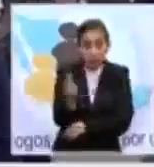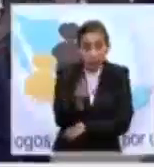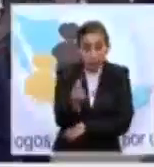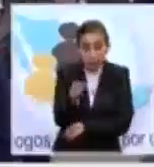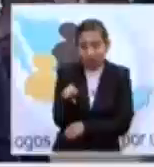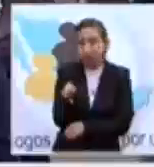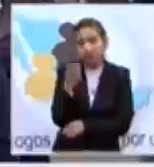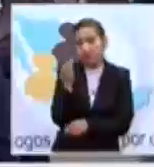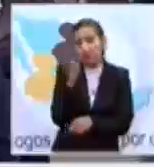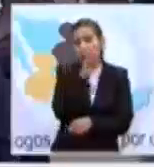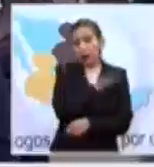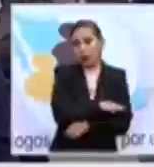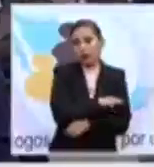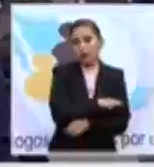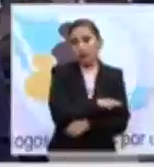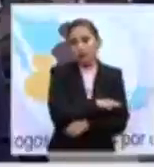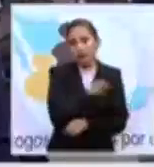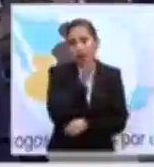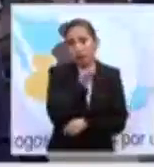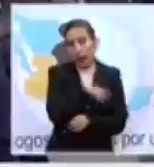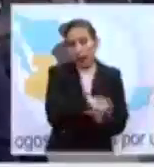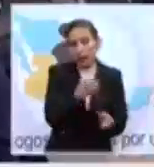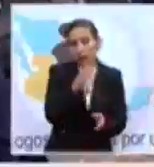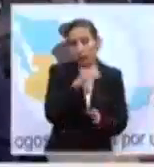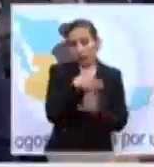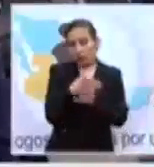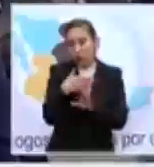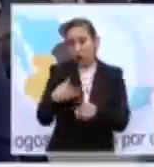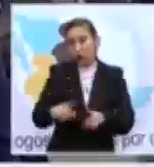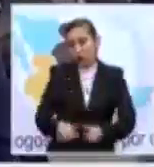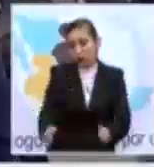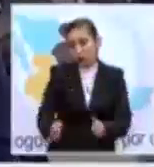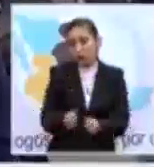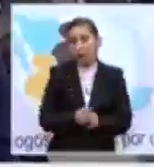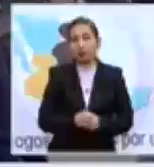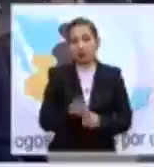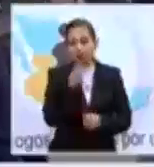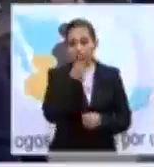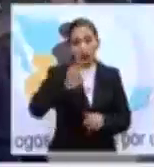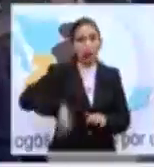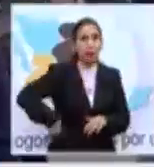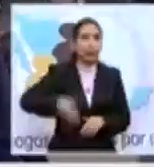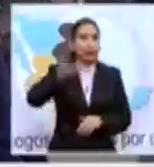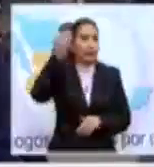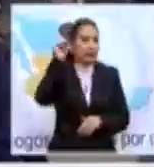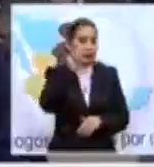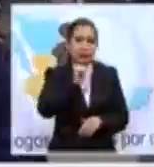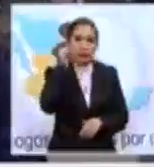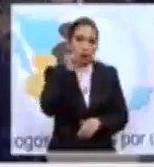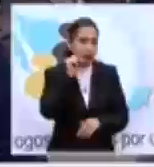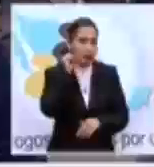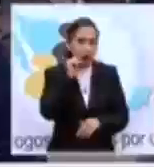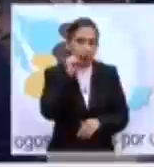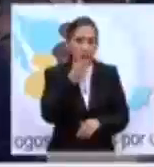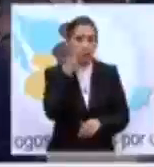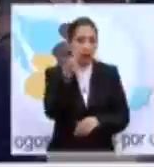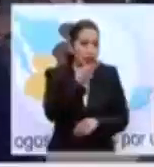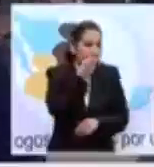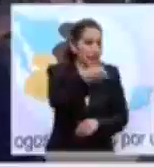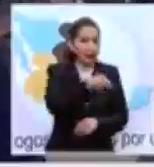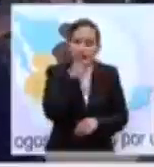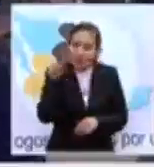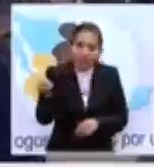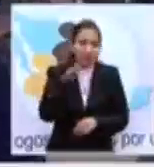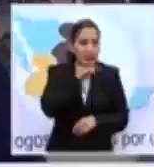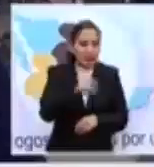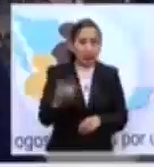ahí estamos empezando, se empezó mal la cruzada contra el hambre, y eso lo dije siempre y